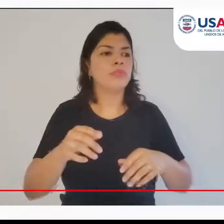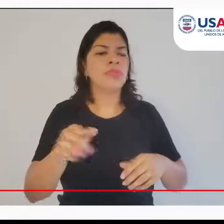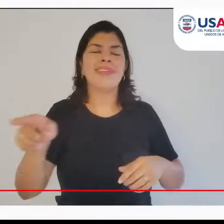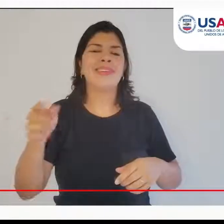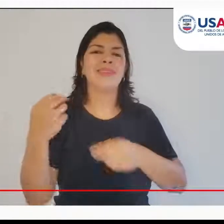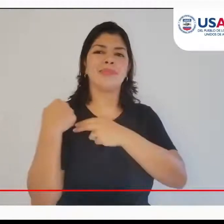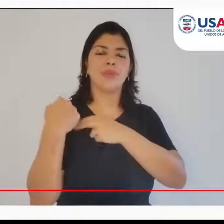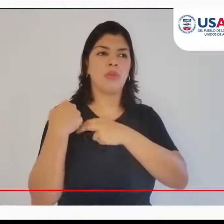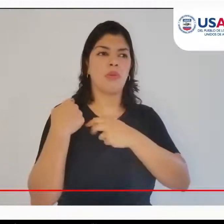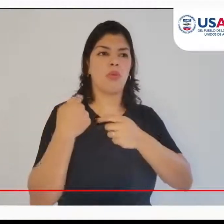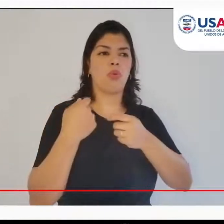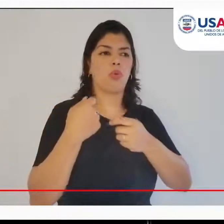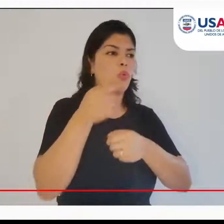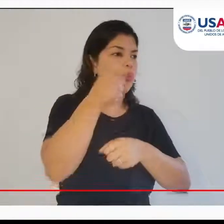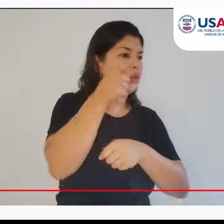es control